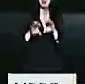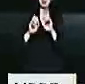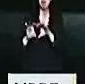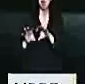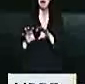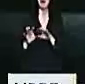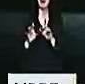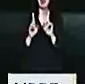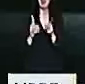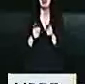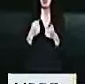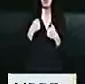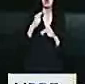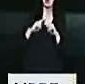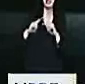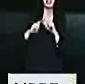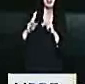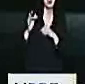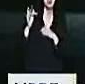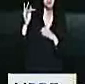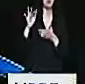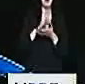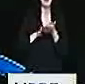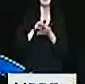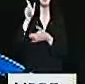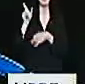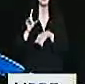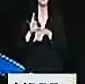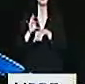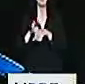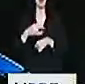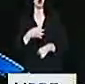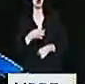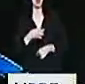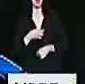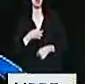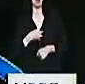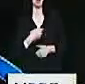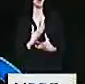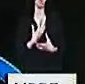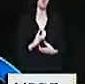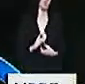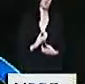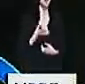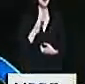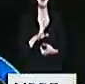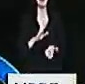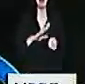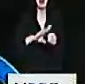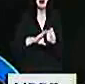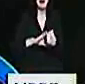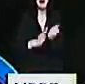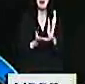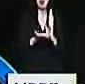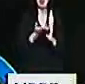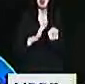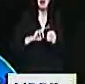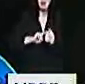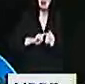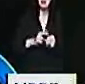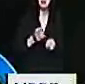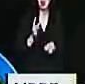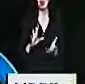relacionado con lo que yo voy a hacer. Entonces, uh-huh. cuando va un cardiólogo, se frustra porque ve solo hipertensión, sí, claro. por ejemplo. Algo más específico. Bueno, y aquí vinculamos